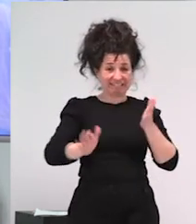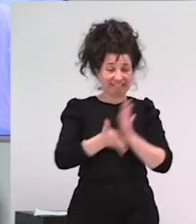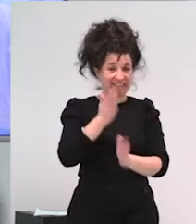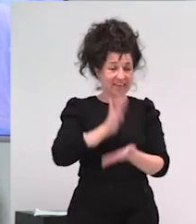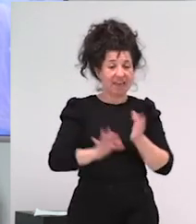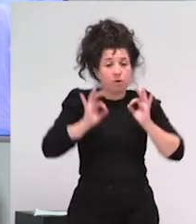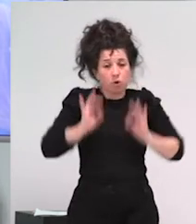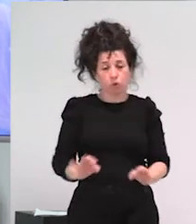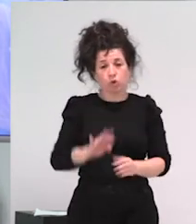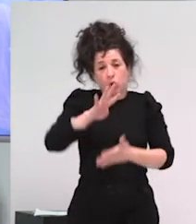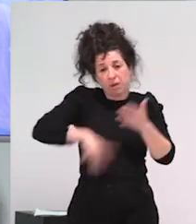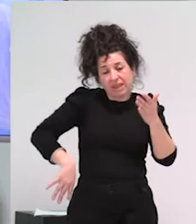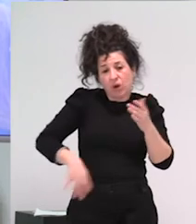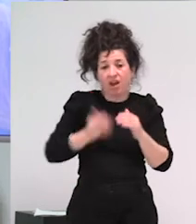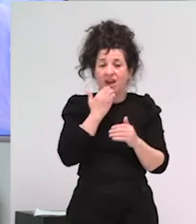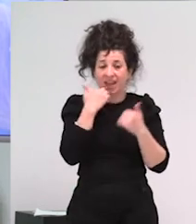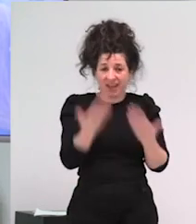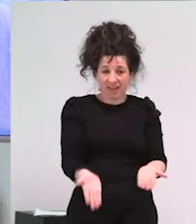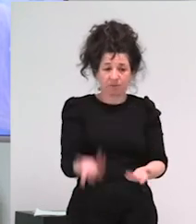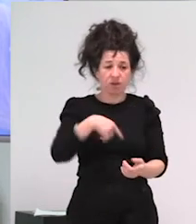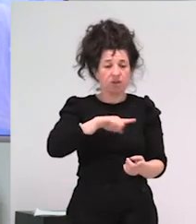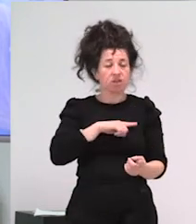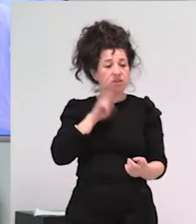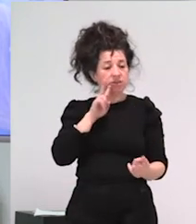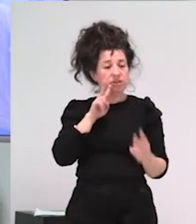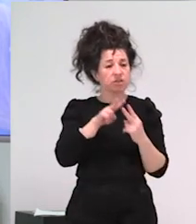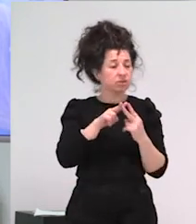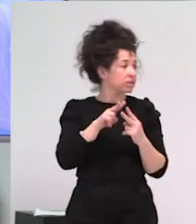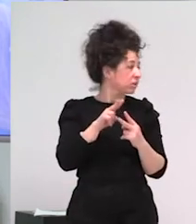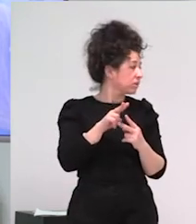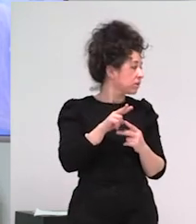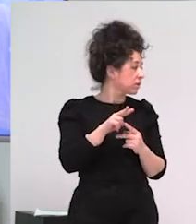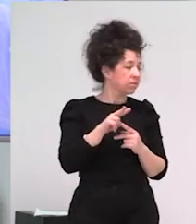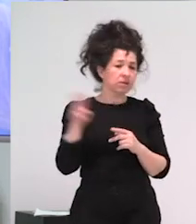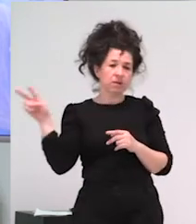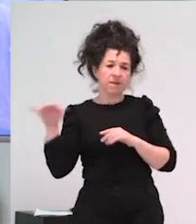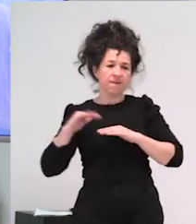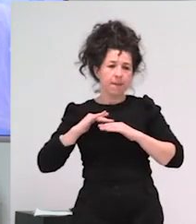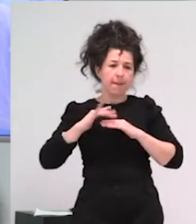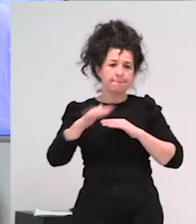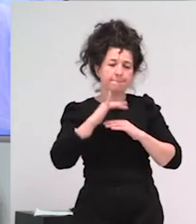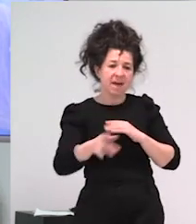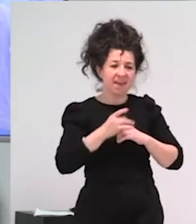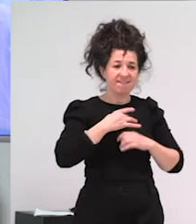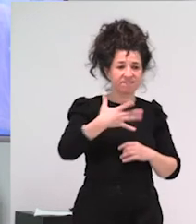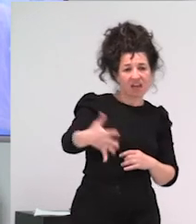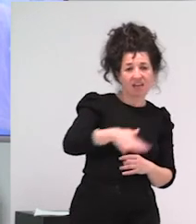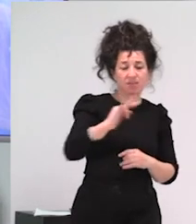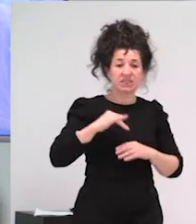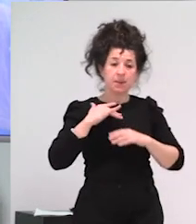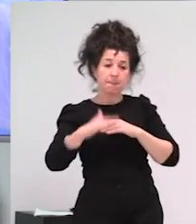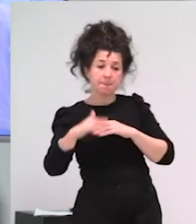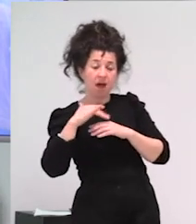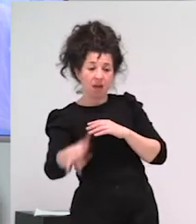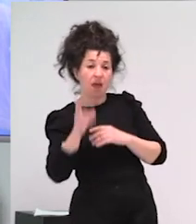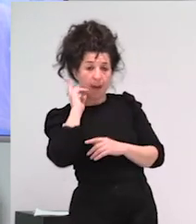de Barcelona, nos hemos encontrado que cuando salíamos venían compañeras de Marea Blanca y Marea Pensionista, que era como un contraste un poco fuerte